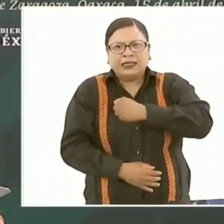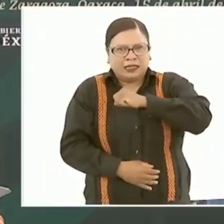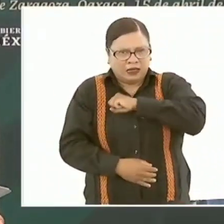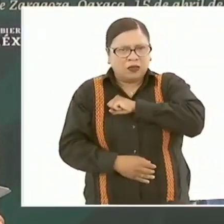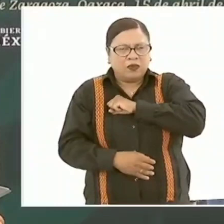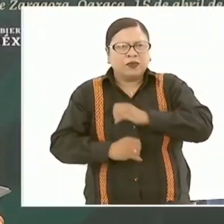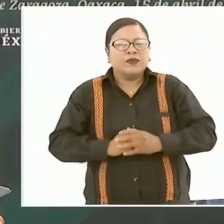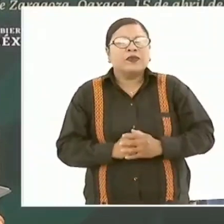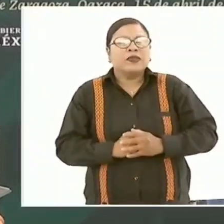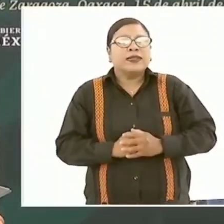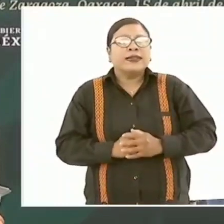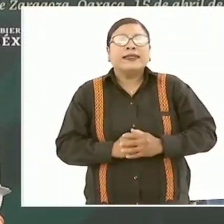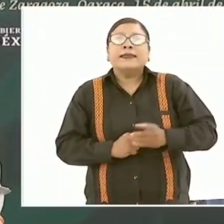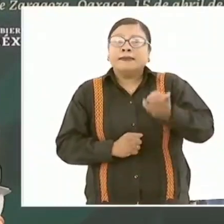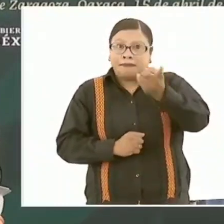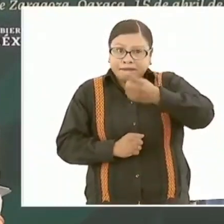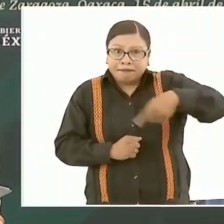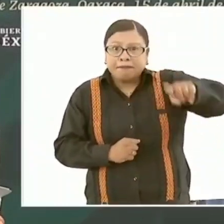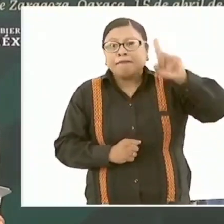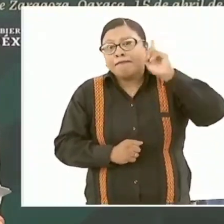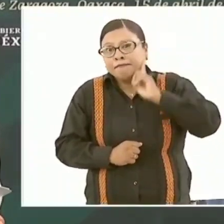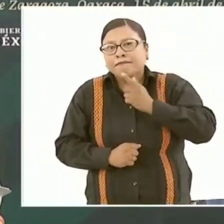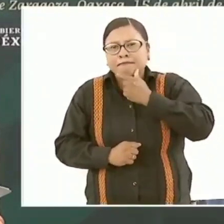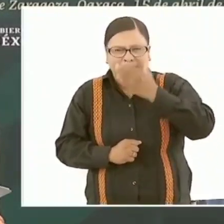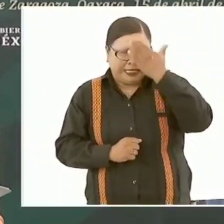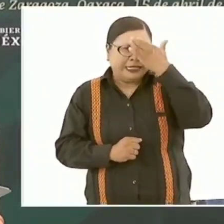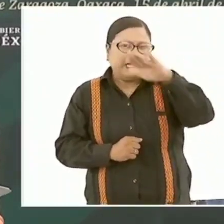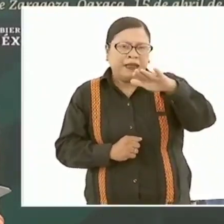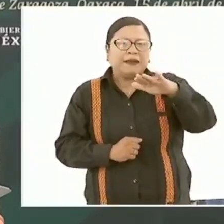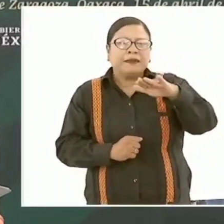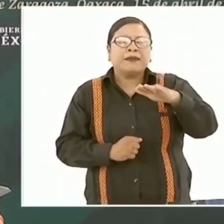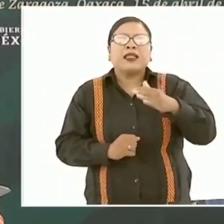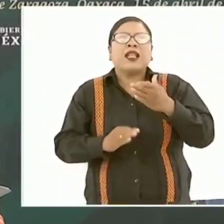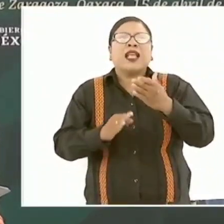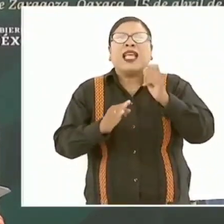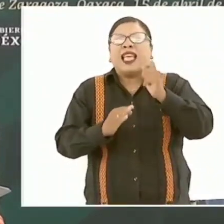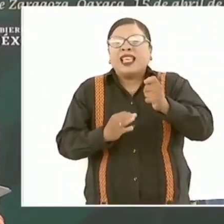tenemos. Como todas y todos sabemos, recibimos un